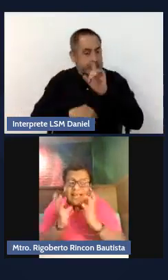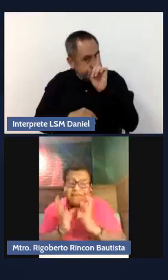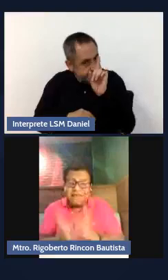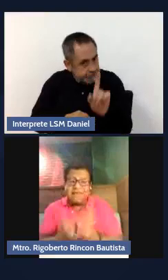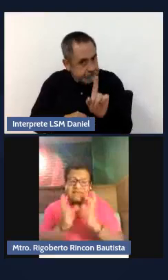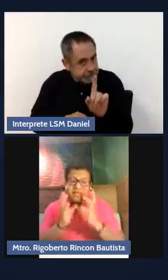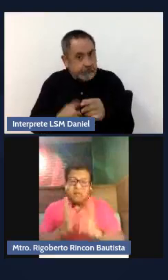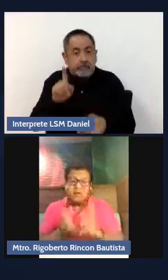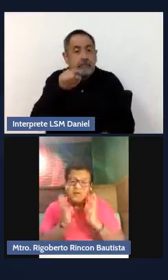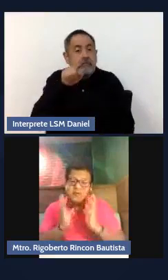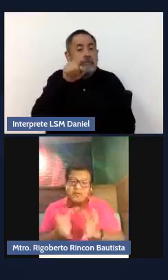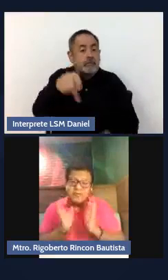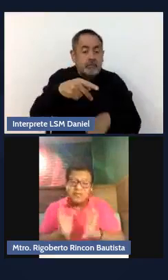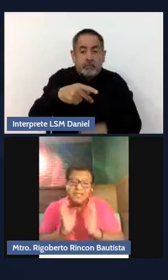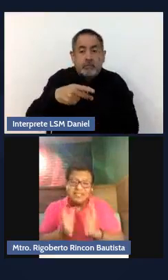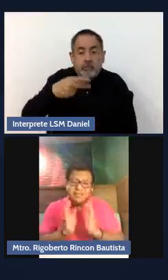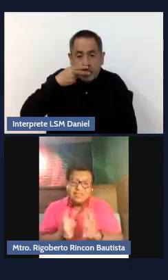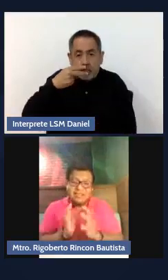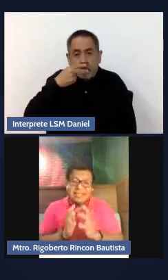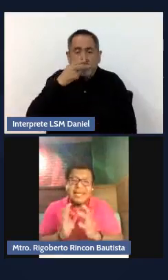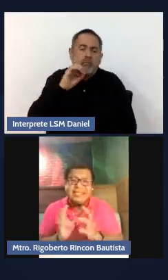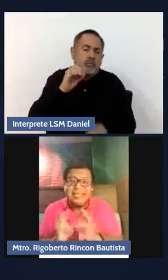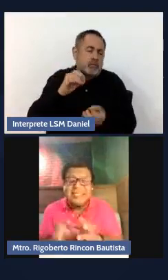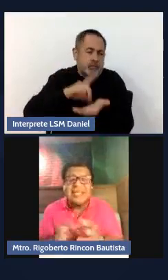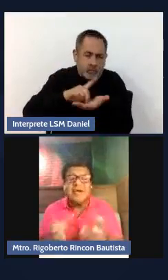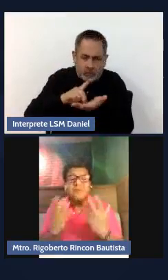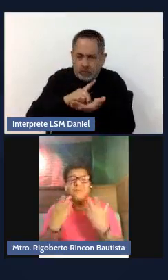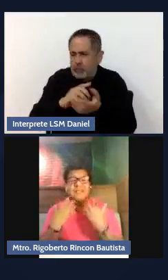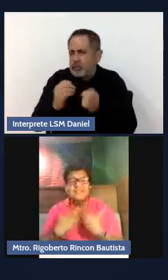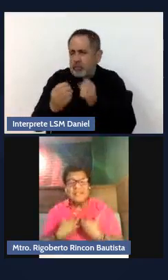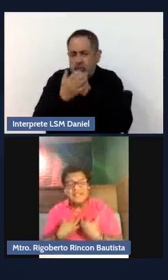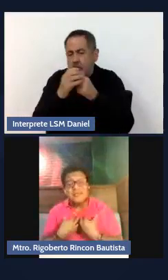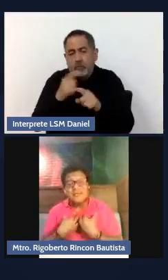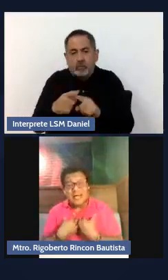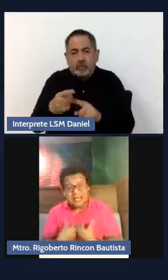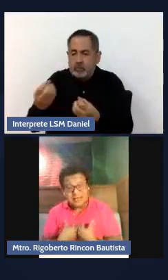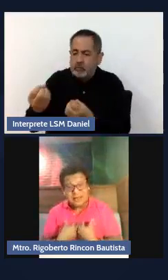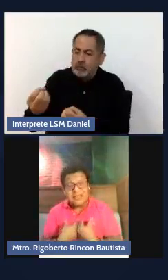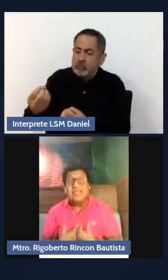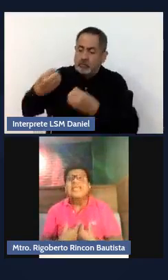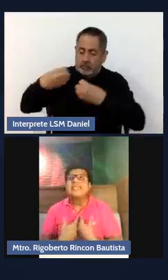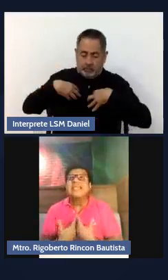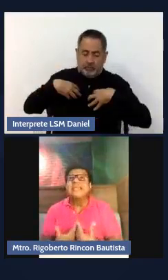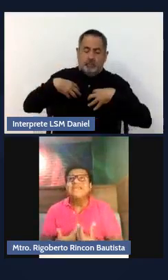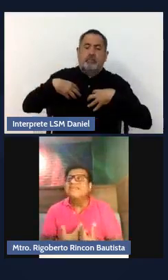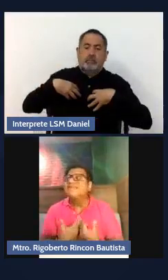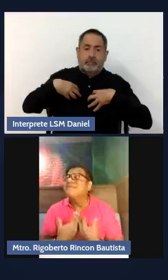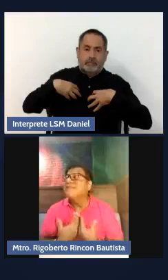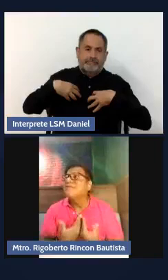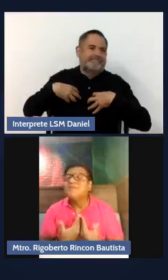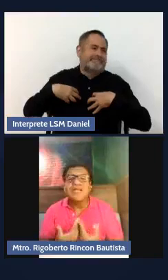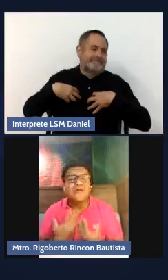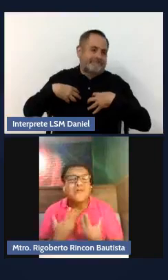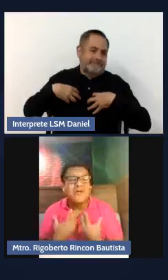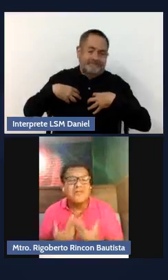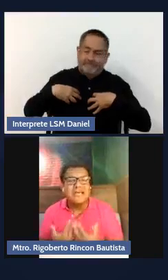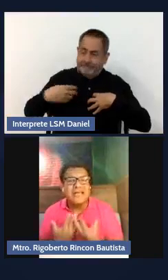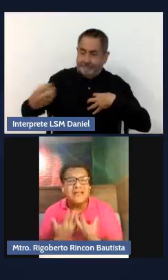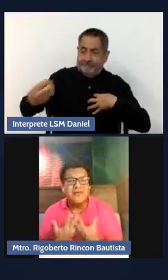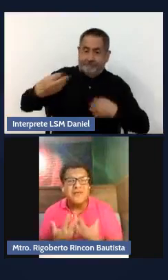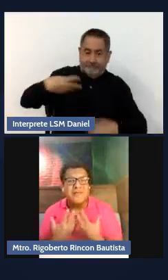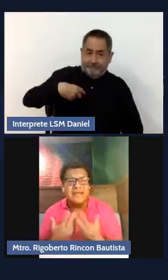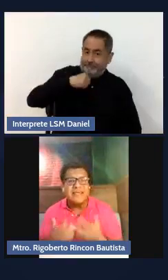tú consumes una sustancia, estás recompensando algo que tal vez te está costando afrontar de una